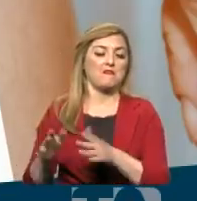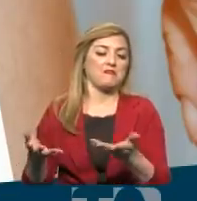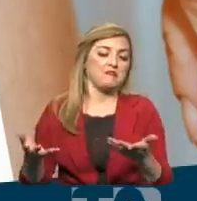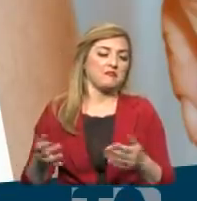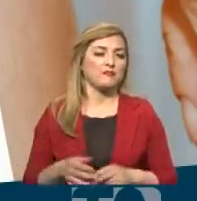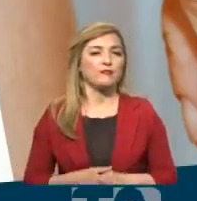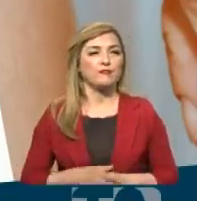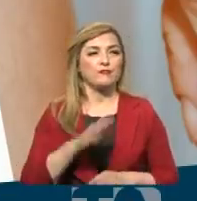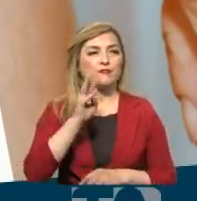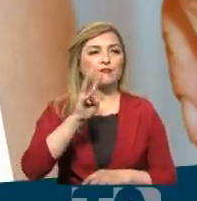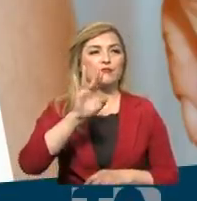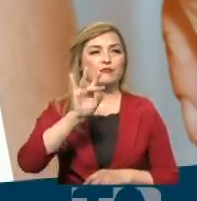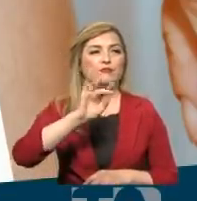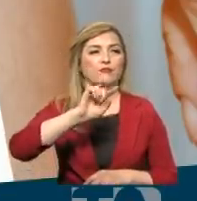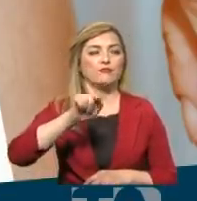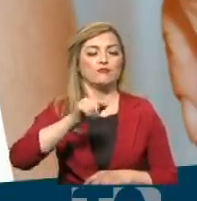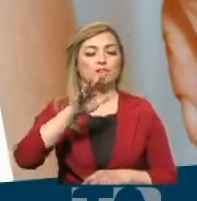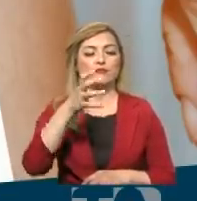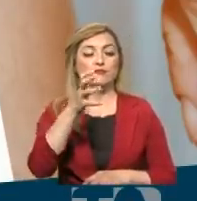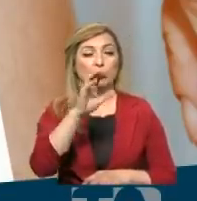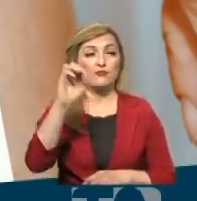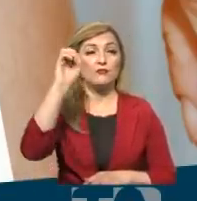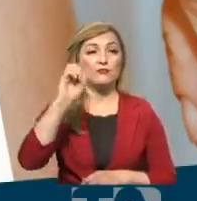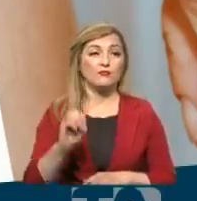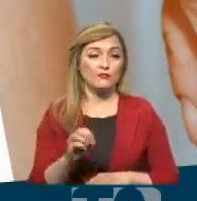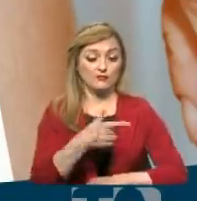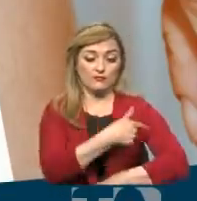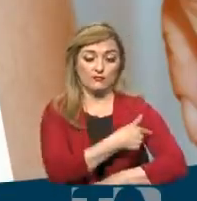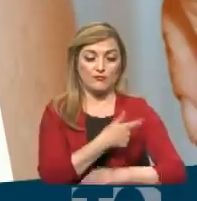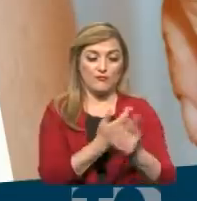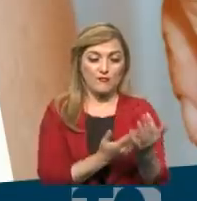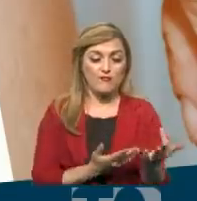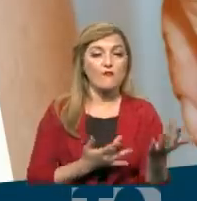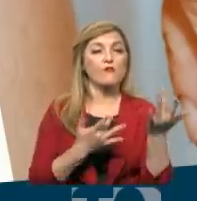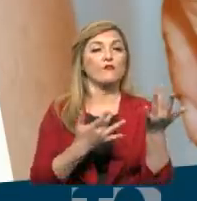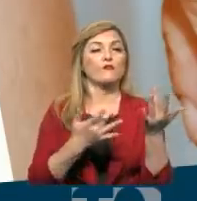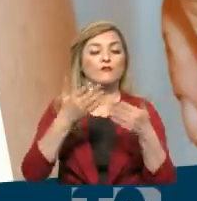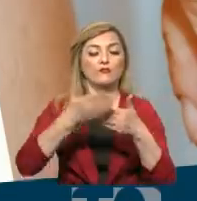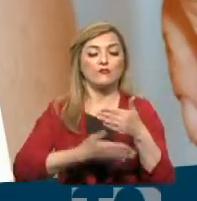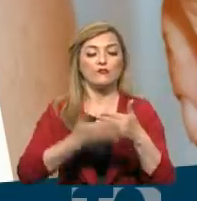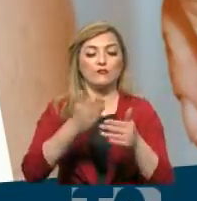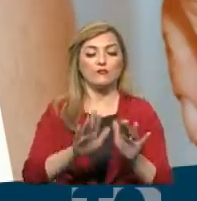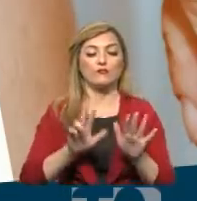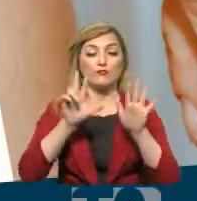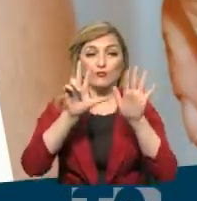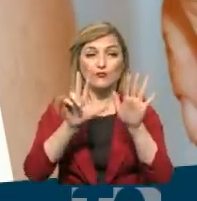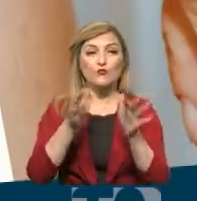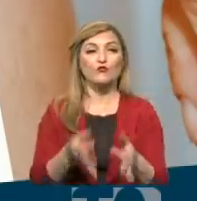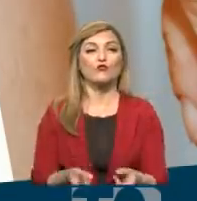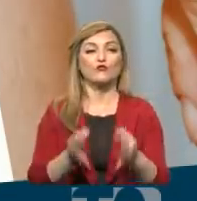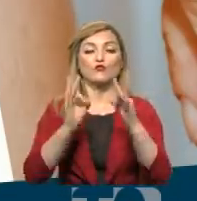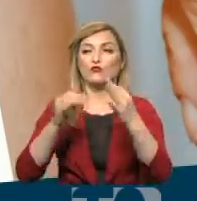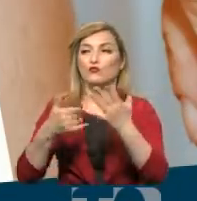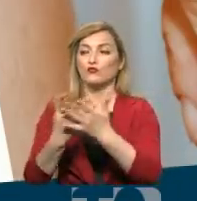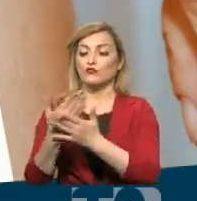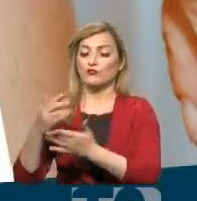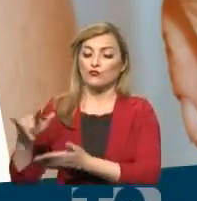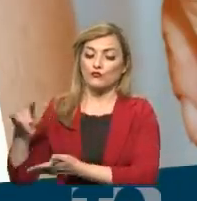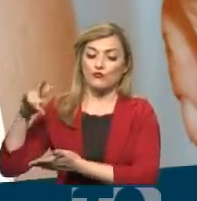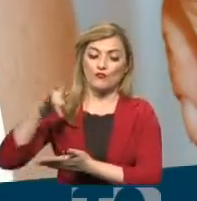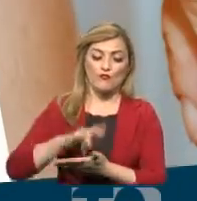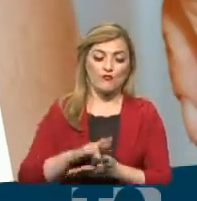El 68,15% de los inoculados deberán esperar al 18 de febrero, cuando arribe un nuevo cargamento